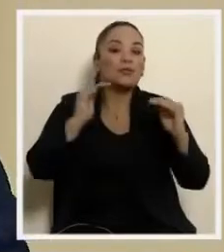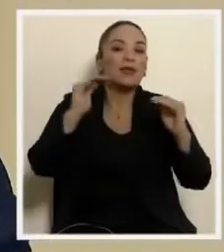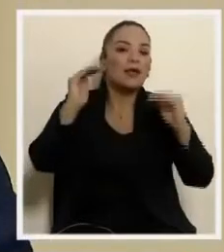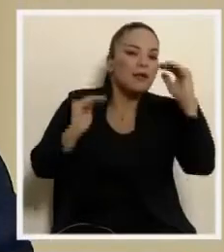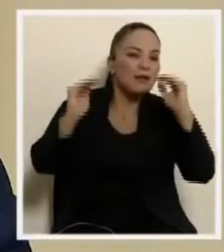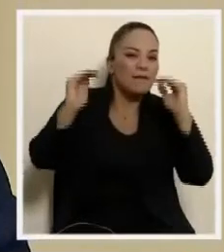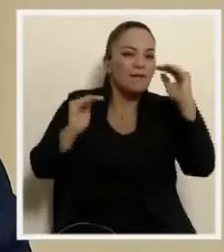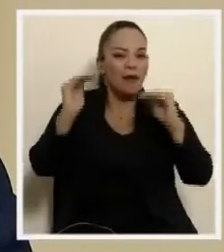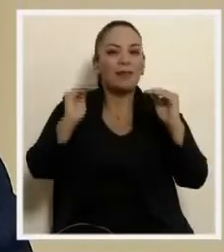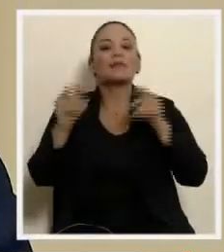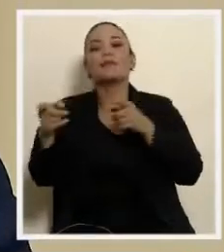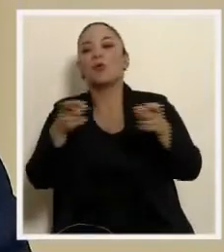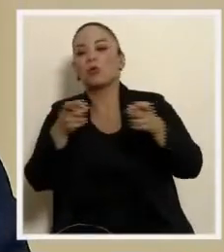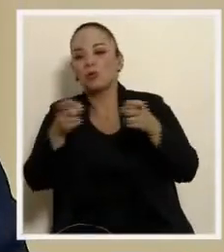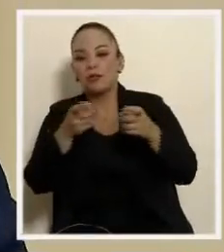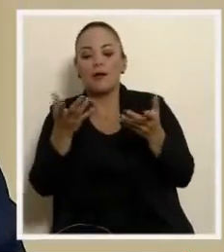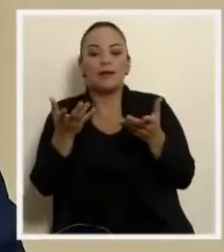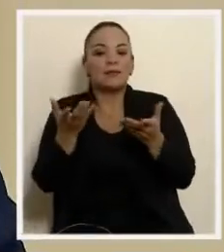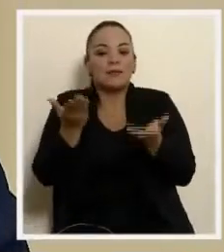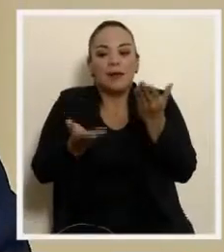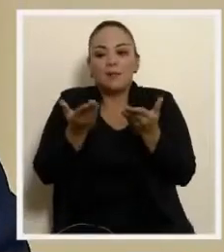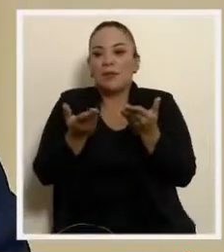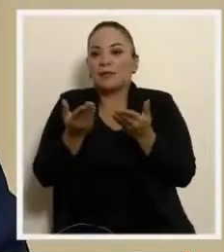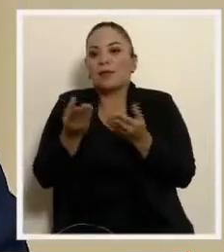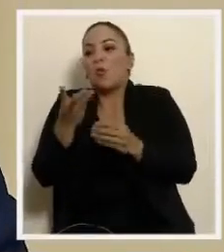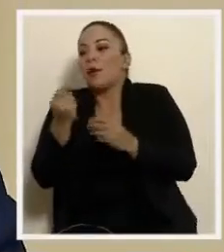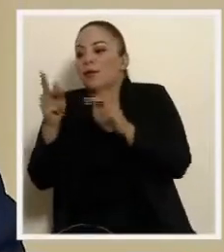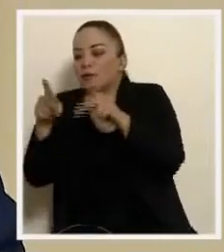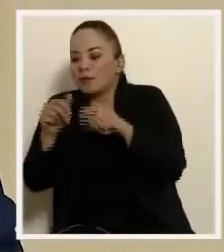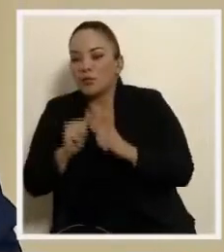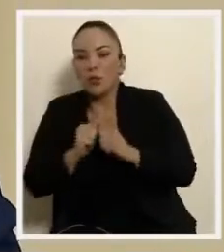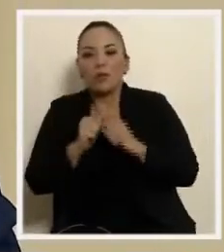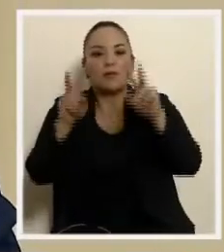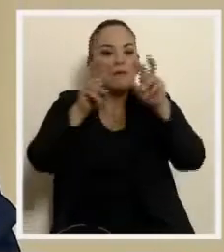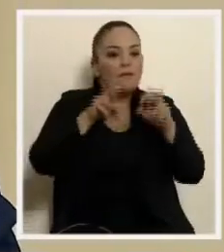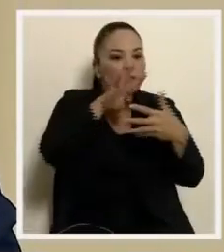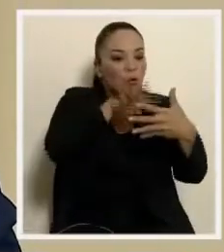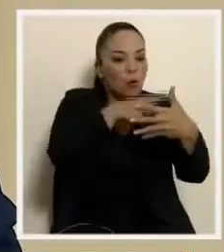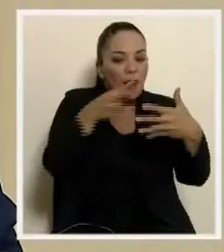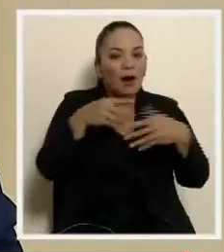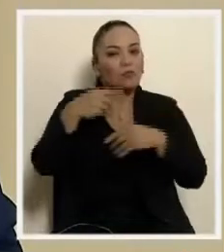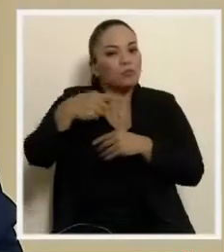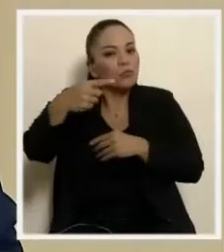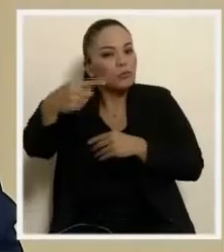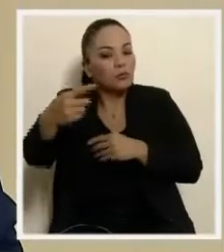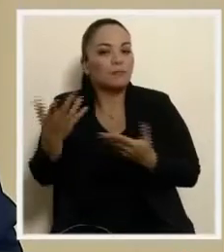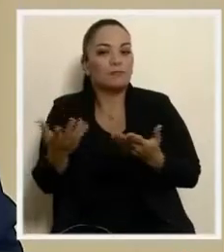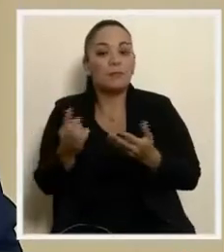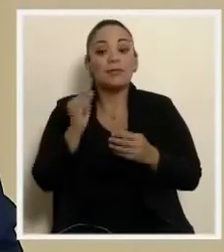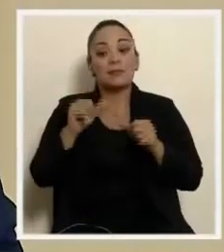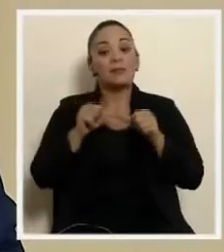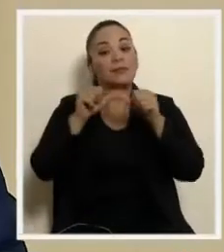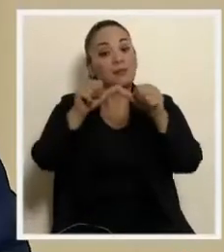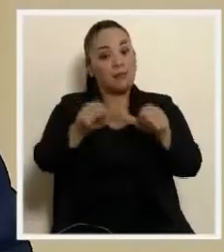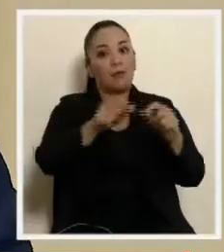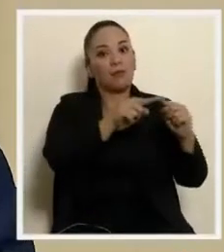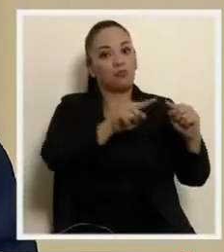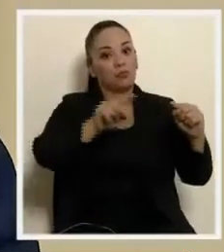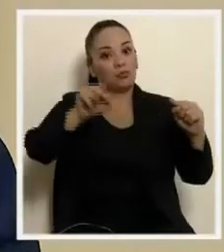equilibradas de controles de aforo, eventualmente revisar horarios para las próximas semanas de mantenerse esta